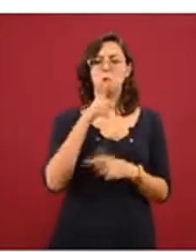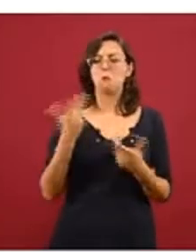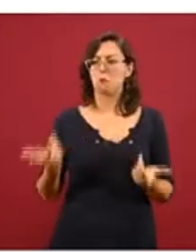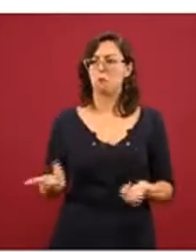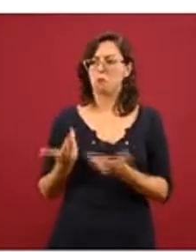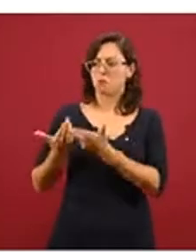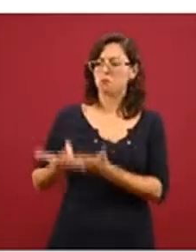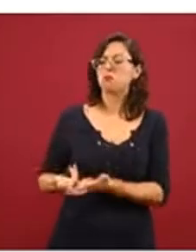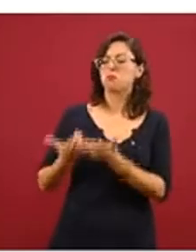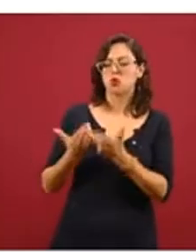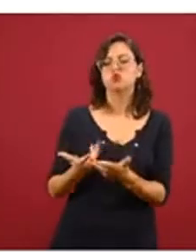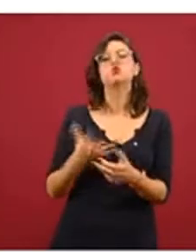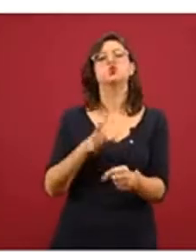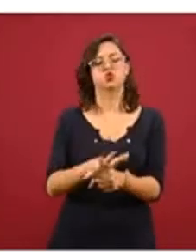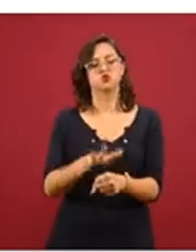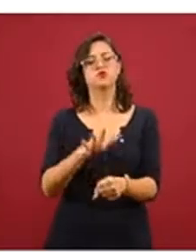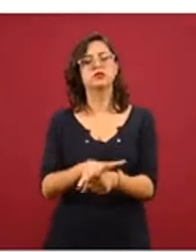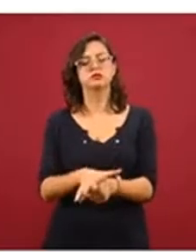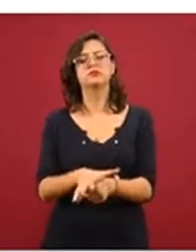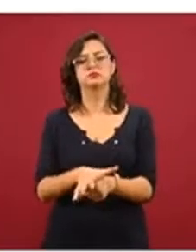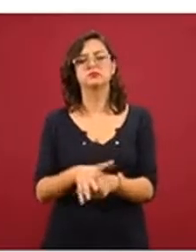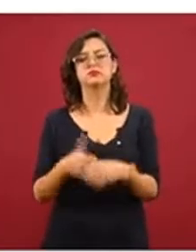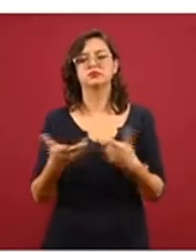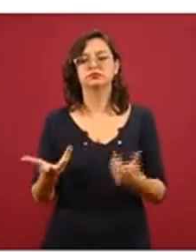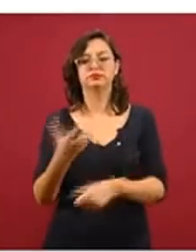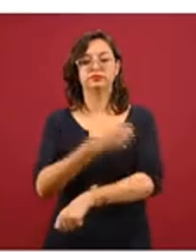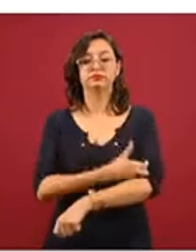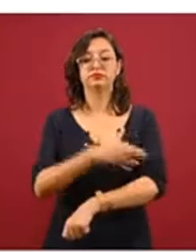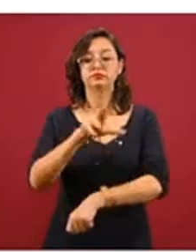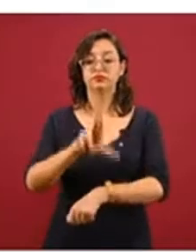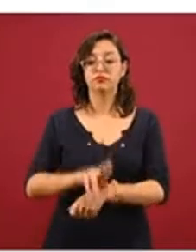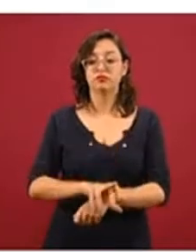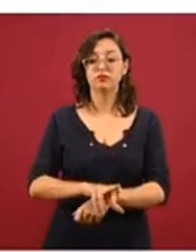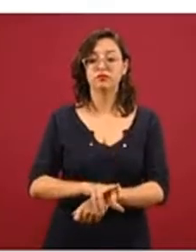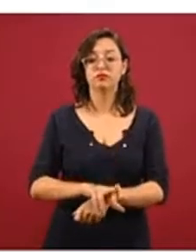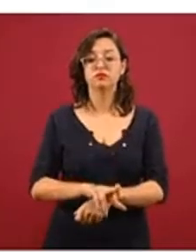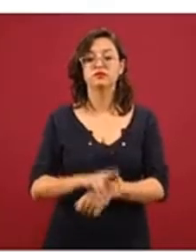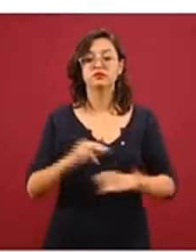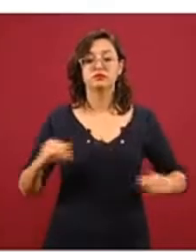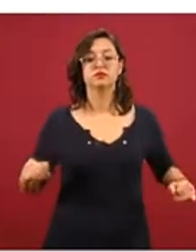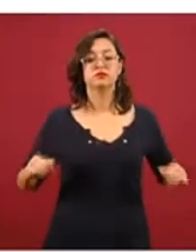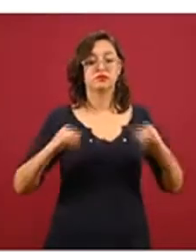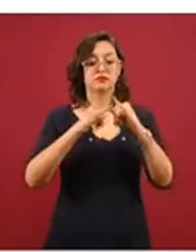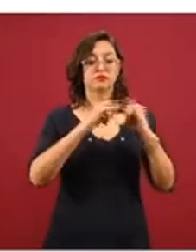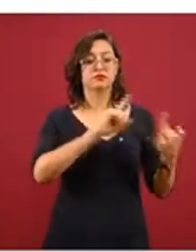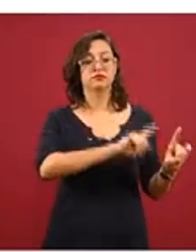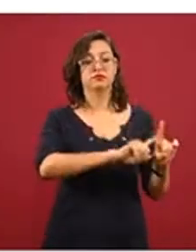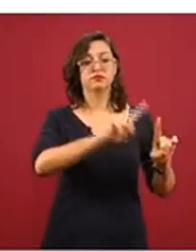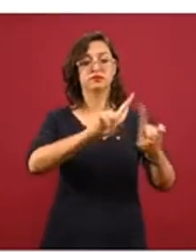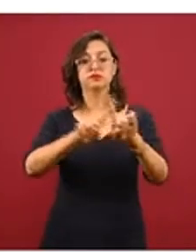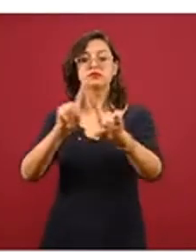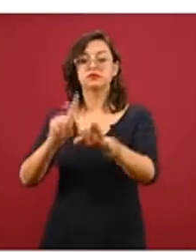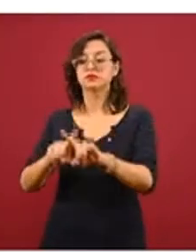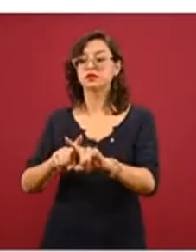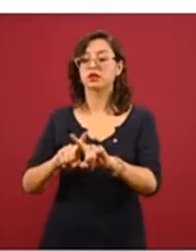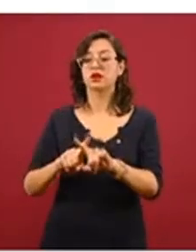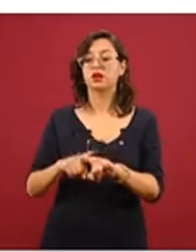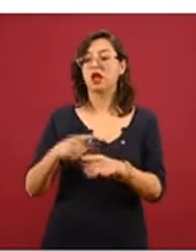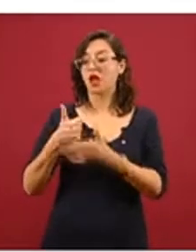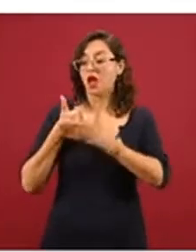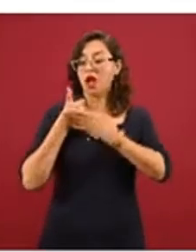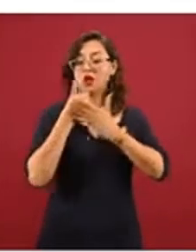sería suficiente para que la coordinación que existe entre las instituciones y entre los servicios